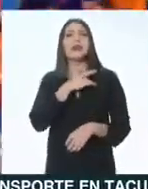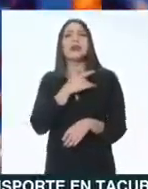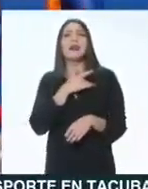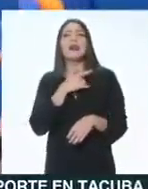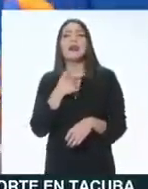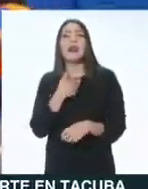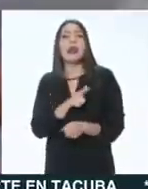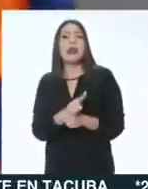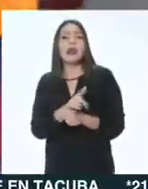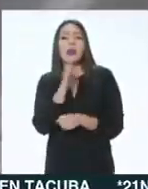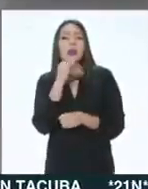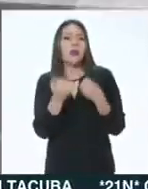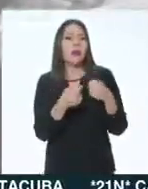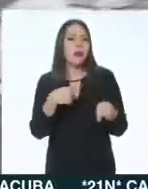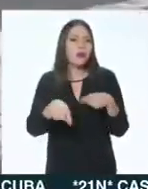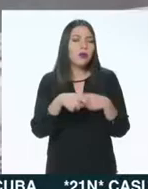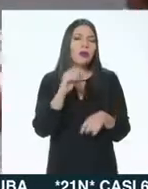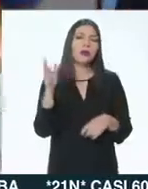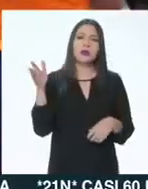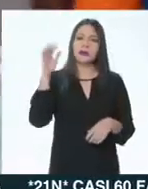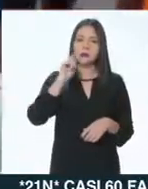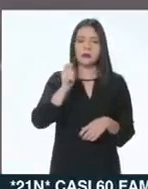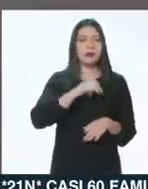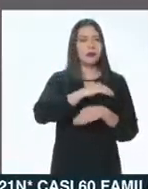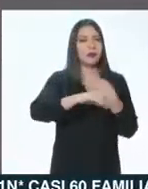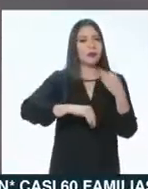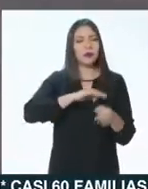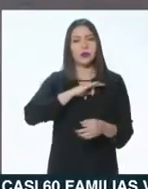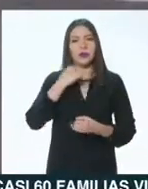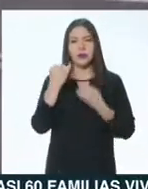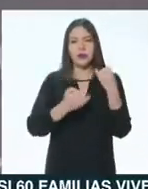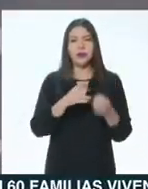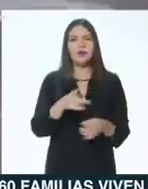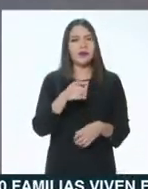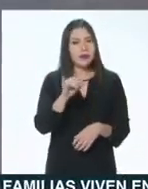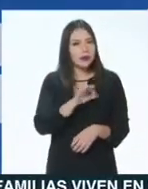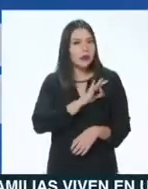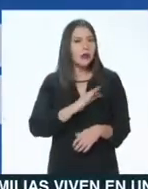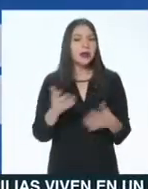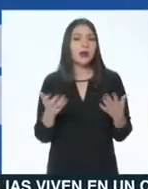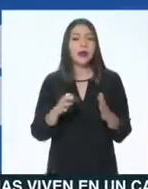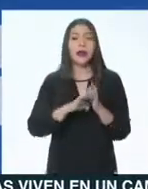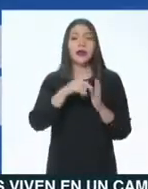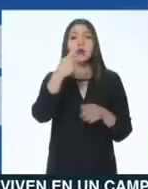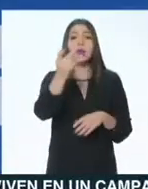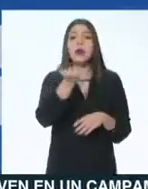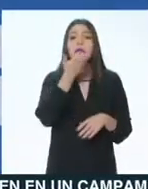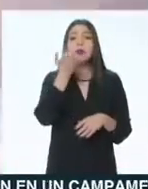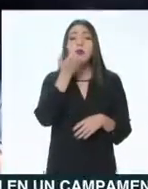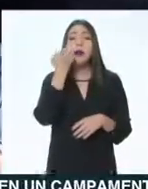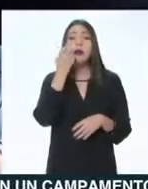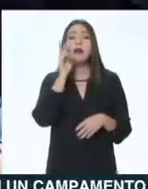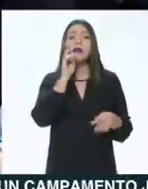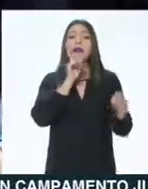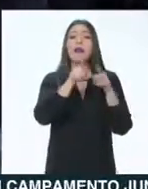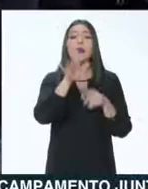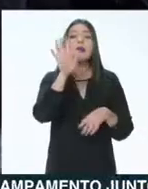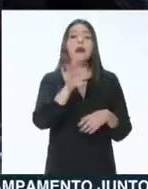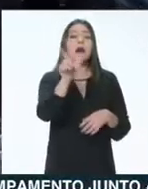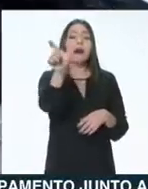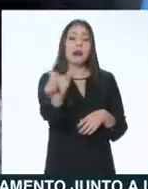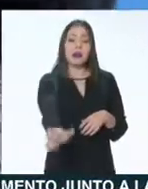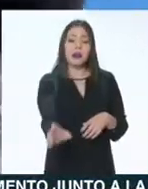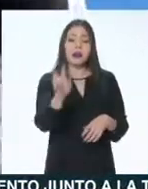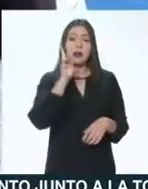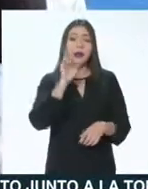ser gay no juego fútbol o básquetbol. Todos podemos jugar, aviéntense, o sea, si te hacen bullying en la escuela porque te ves muy gay, porque el problema es eso, que nos